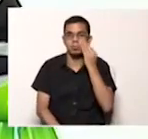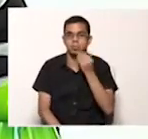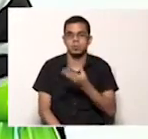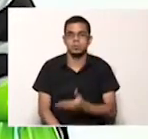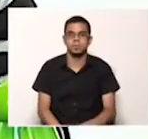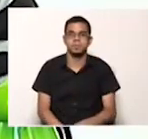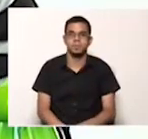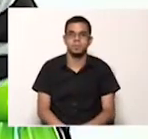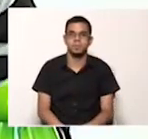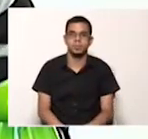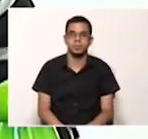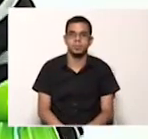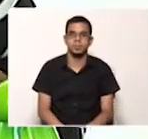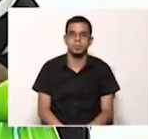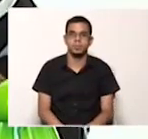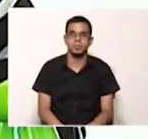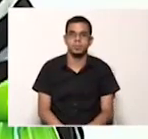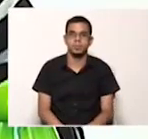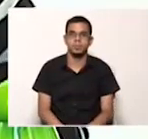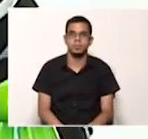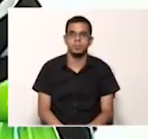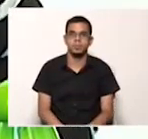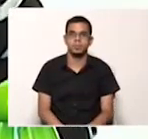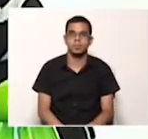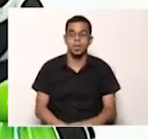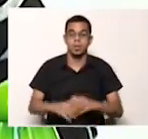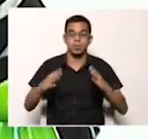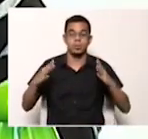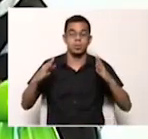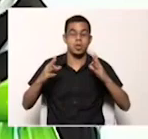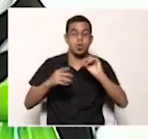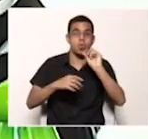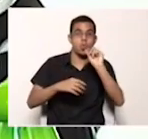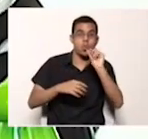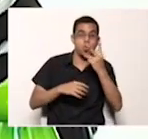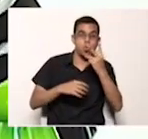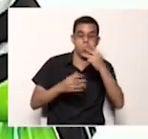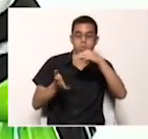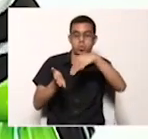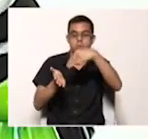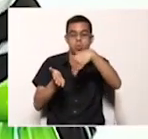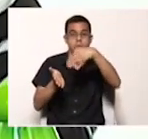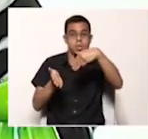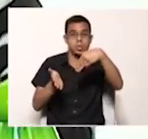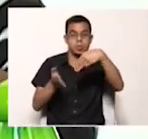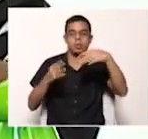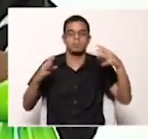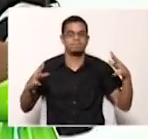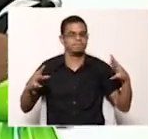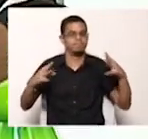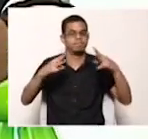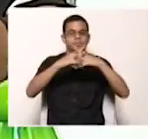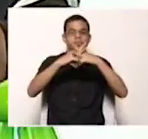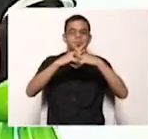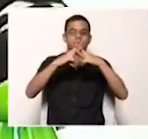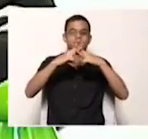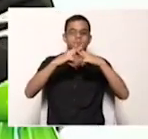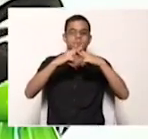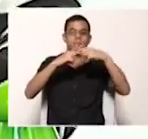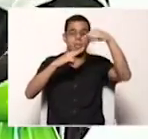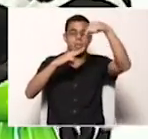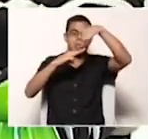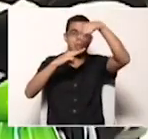Introducimos acá el palillo, En el medio, ¿no? en el medio, correcto, donde puede haber un